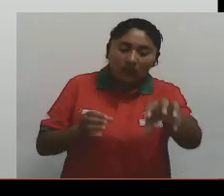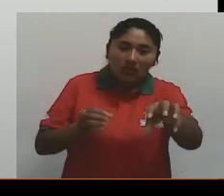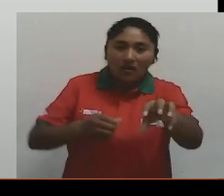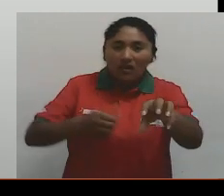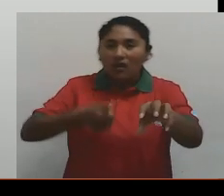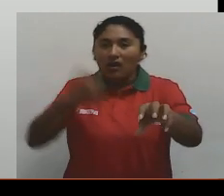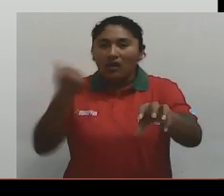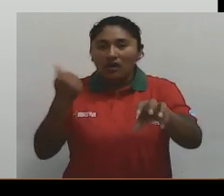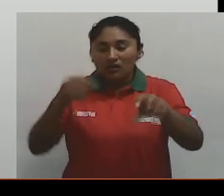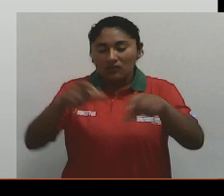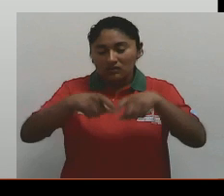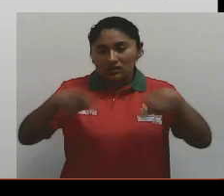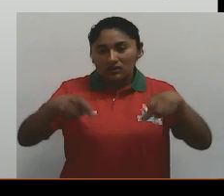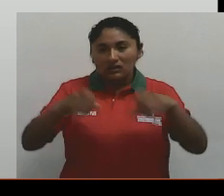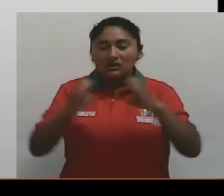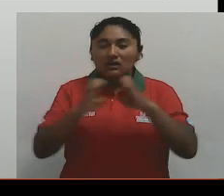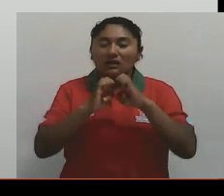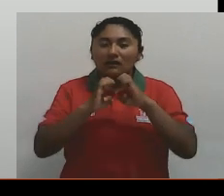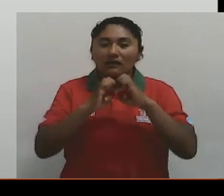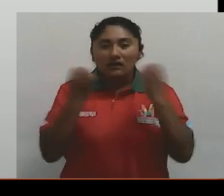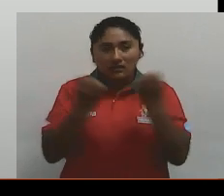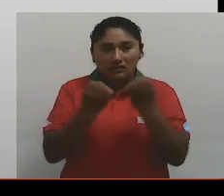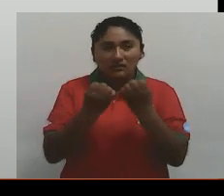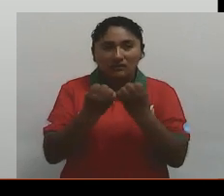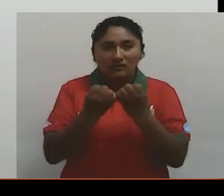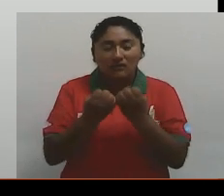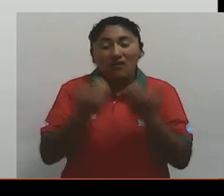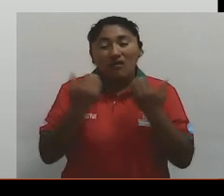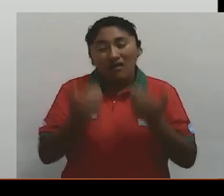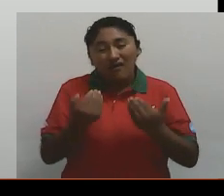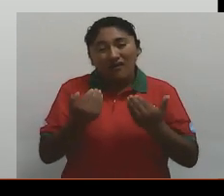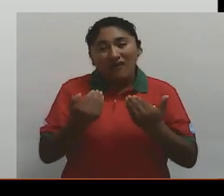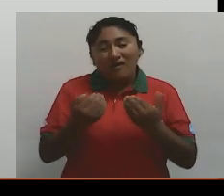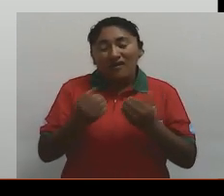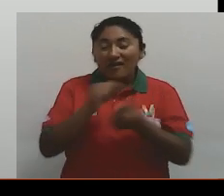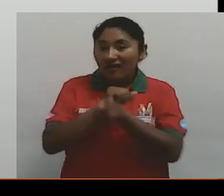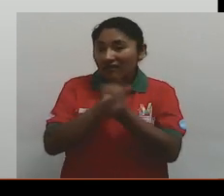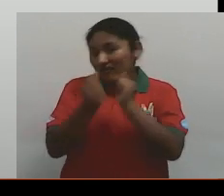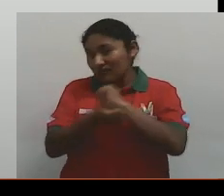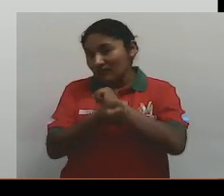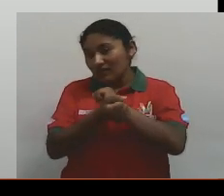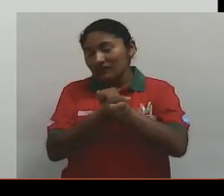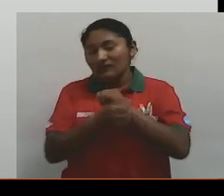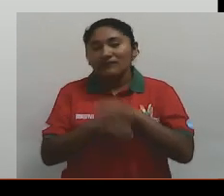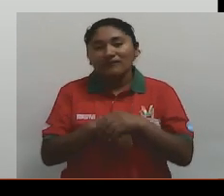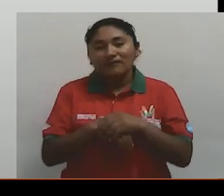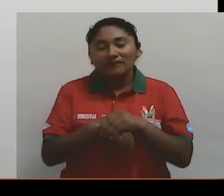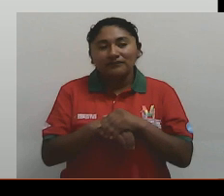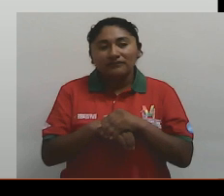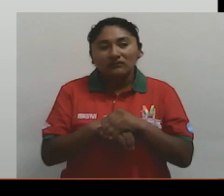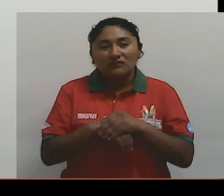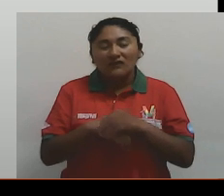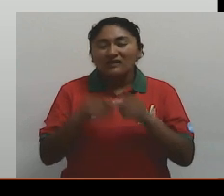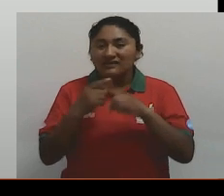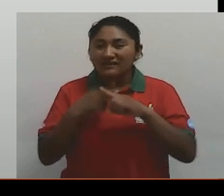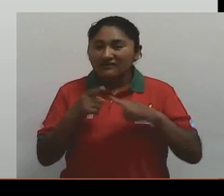situación ya ha cambiado, con esos saques tan potentes que se denominan los saques en suspensión, que un saque puede llegar